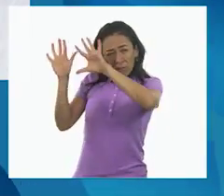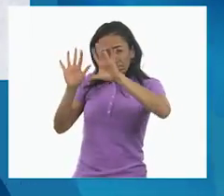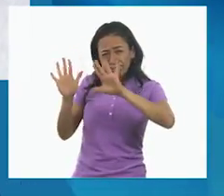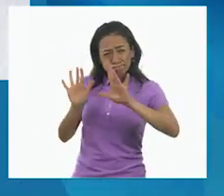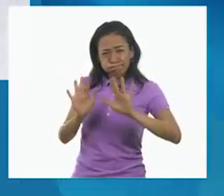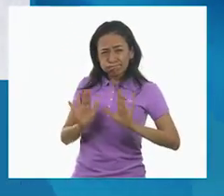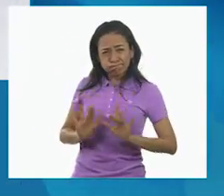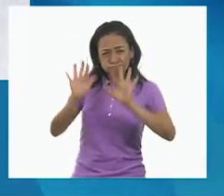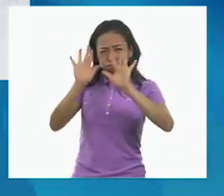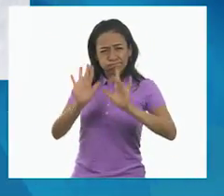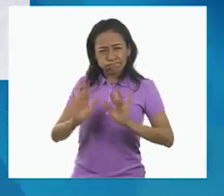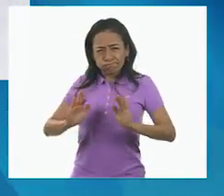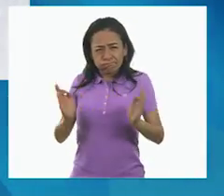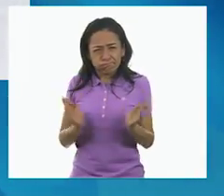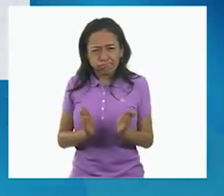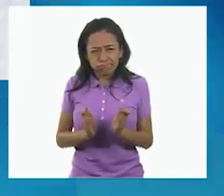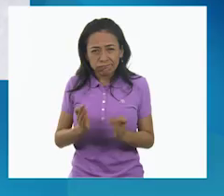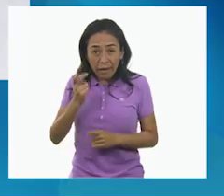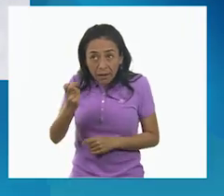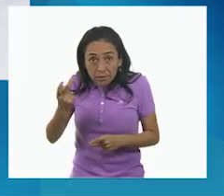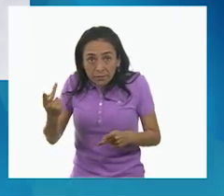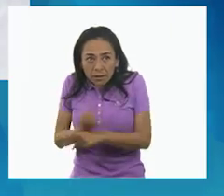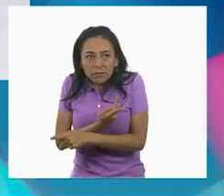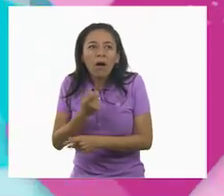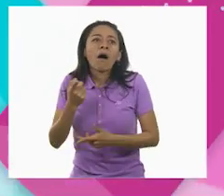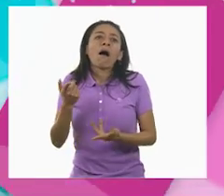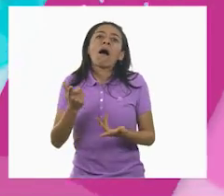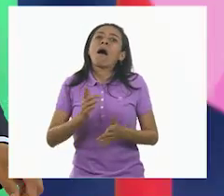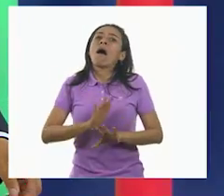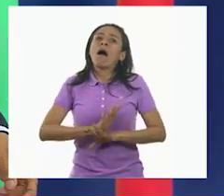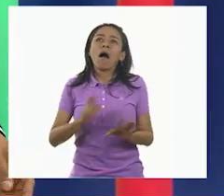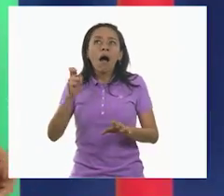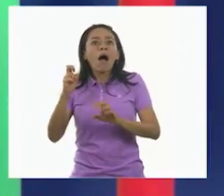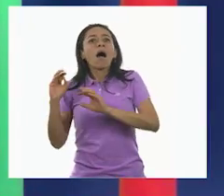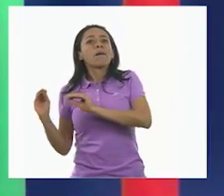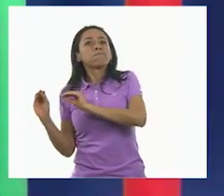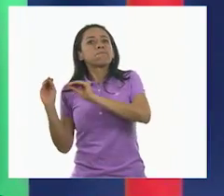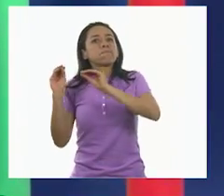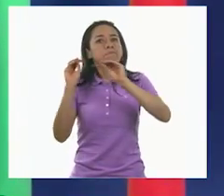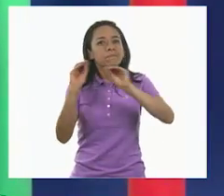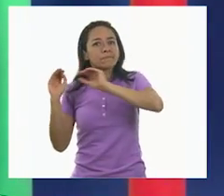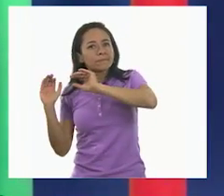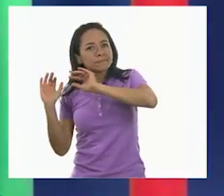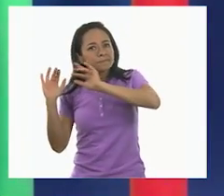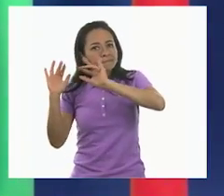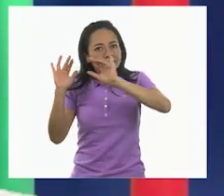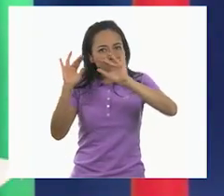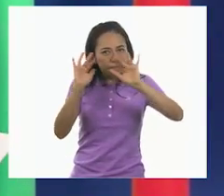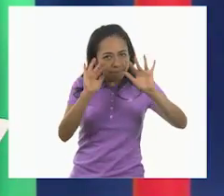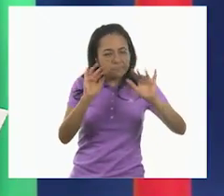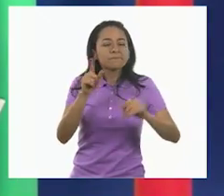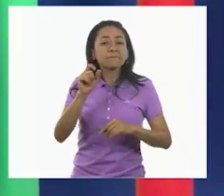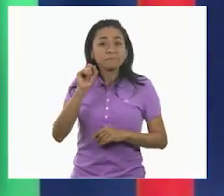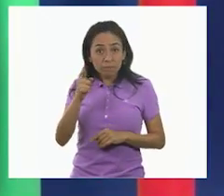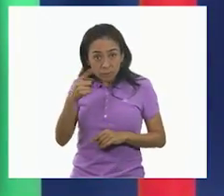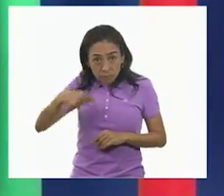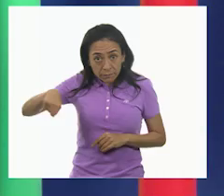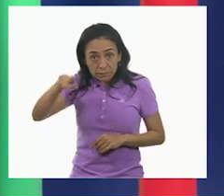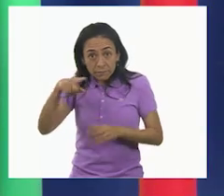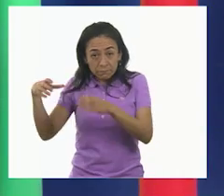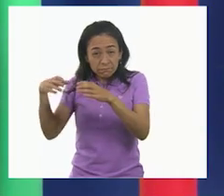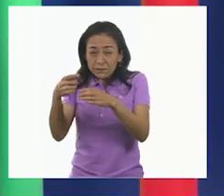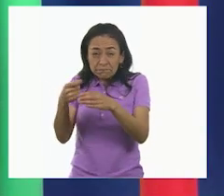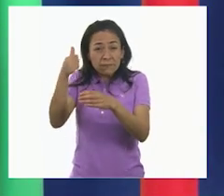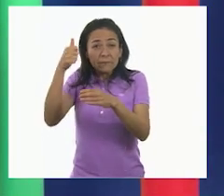y que, como les comenté, se da el ingreso de esos primeros pobladores por